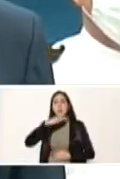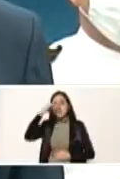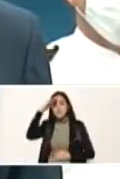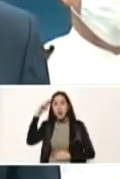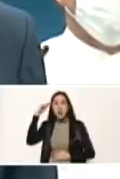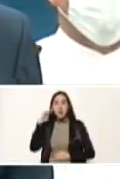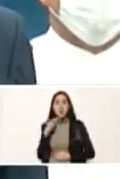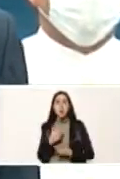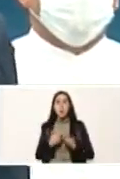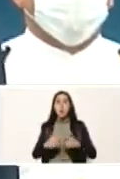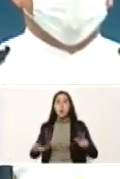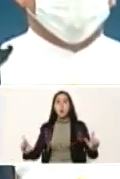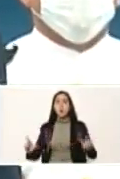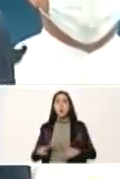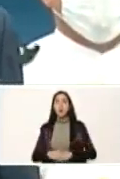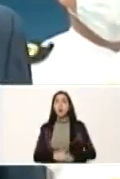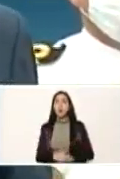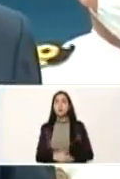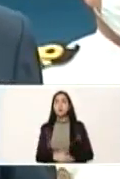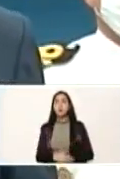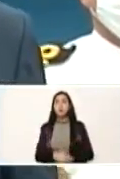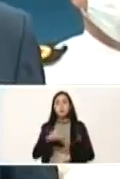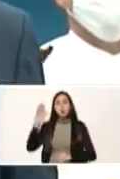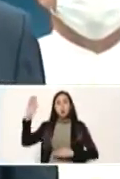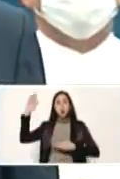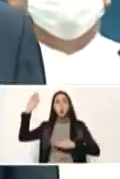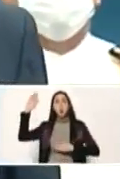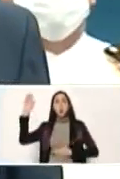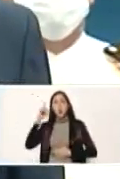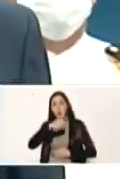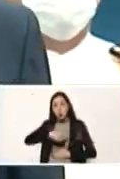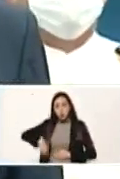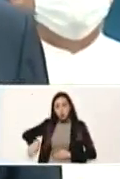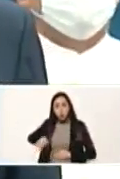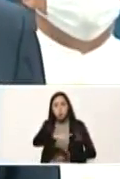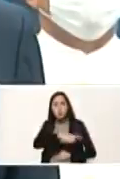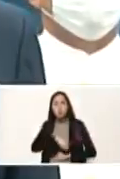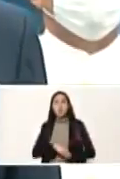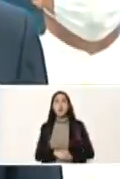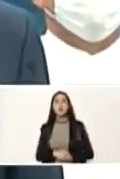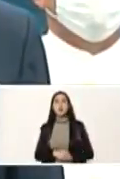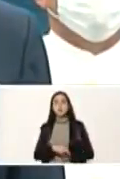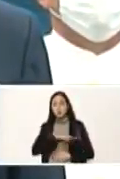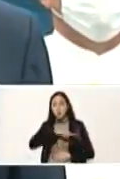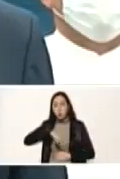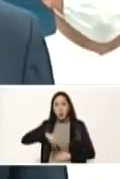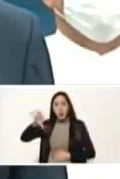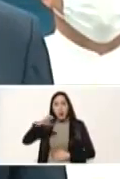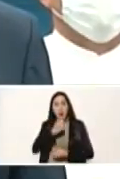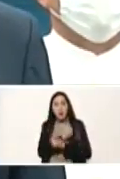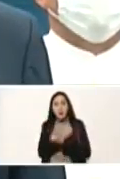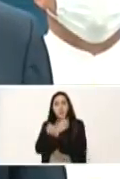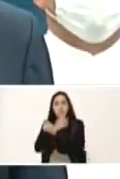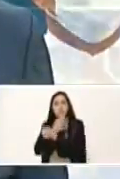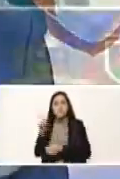Simón Bolívar, juran ustedes por nuestra amada patria